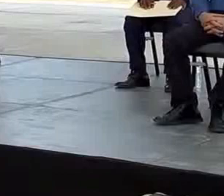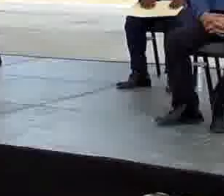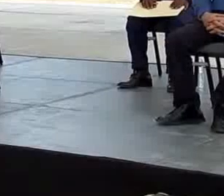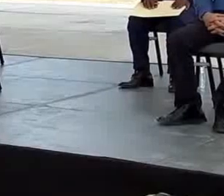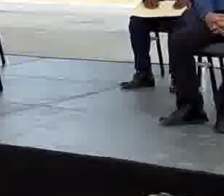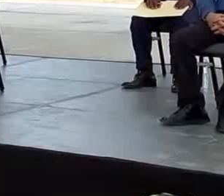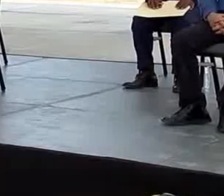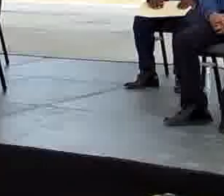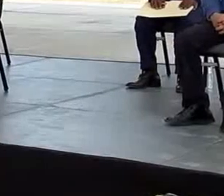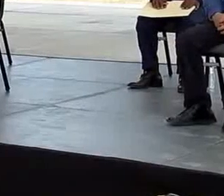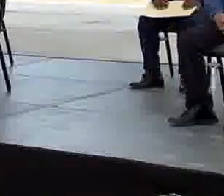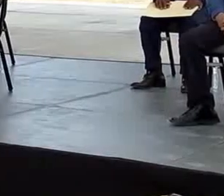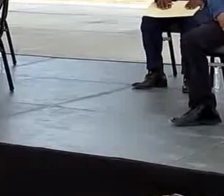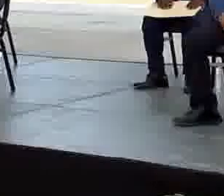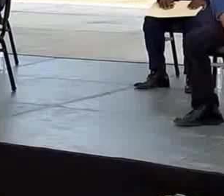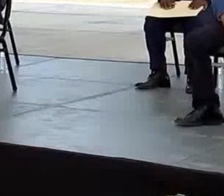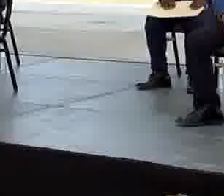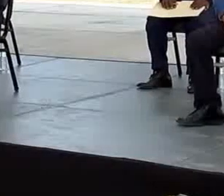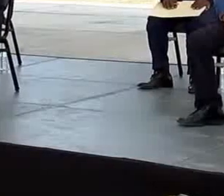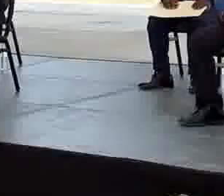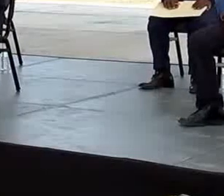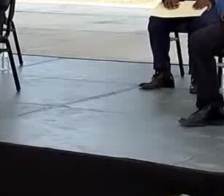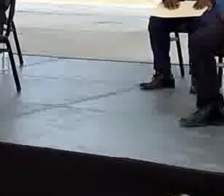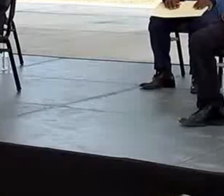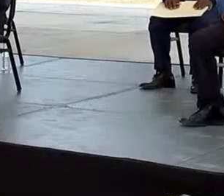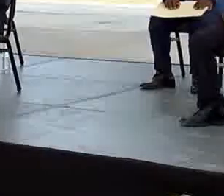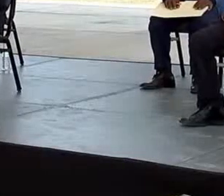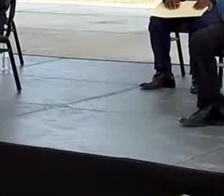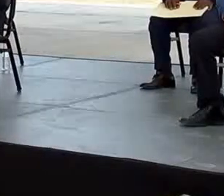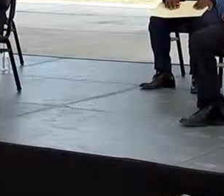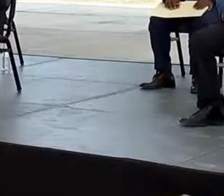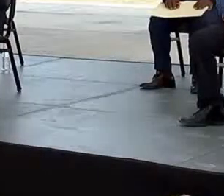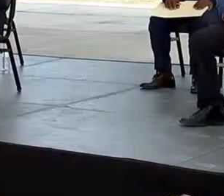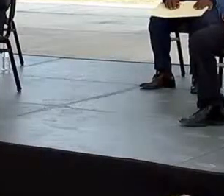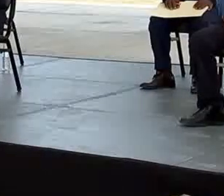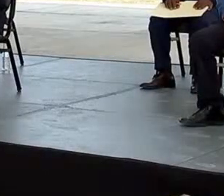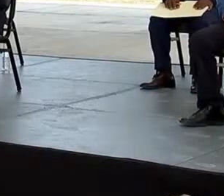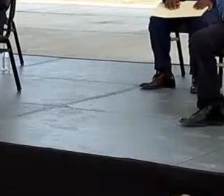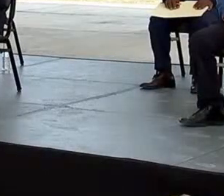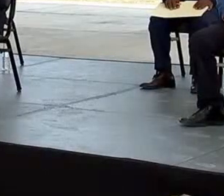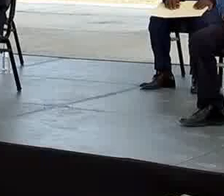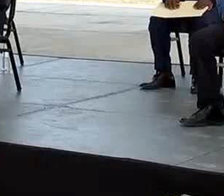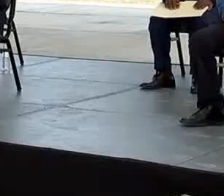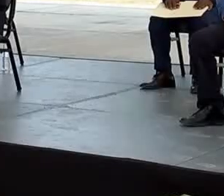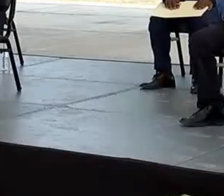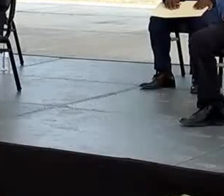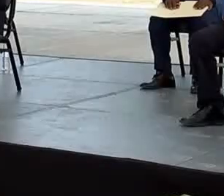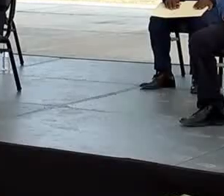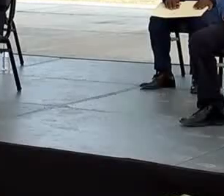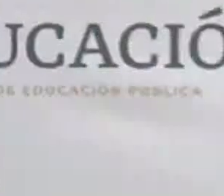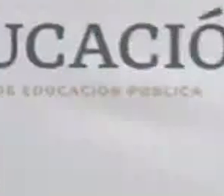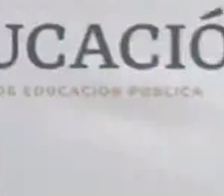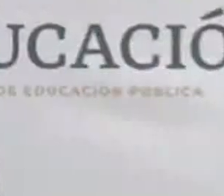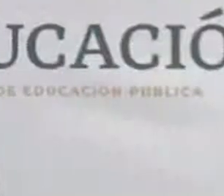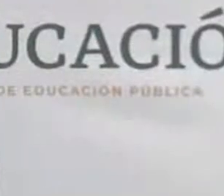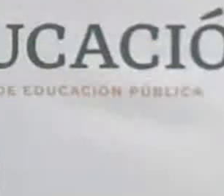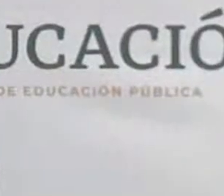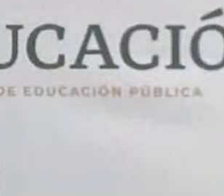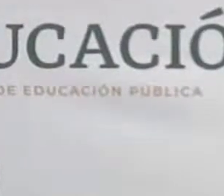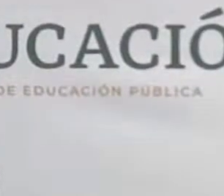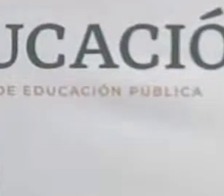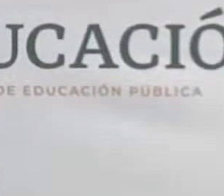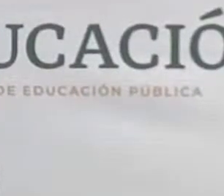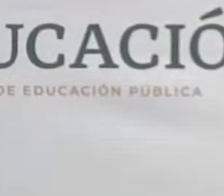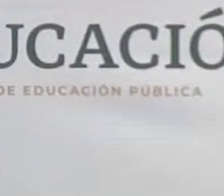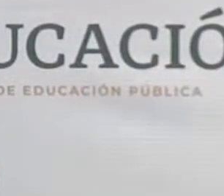Muchas gracias, muy buenas tardes a todas y a todos aquí presentes en esta escuela, en